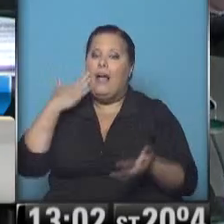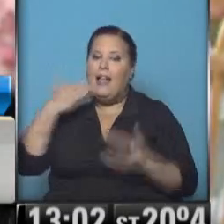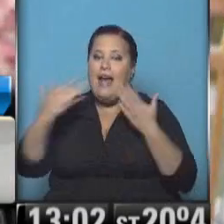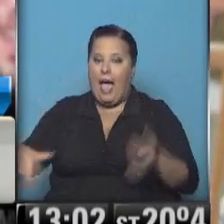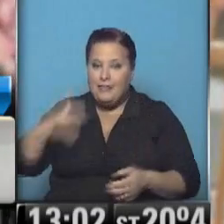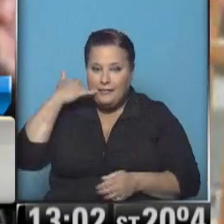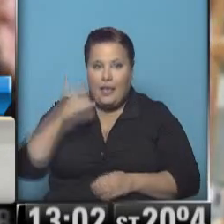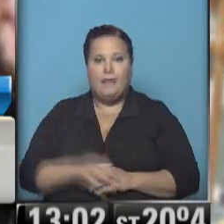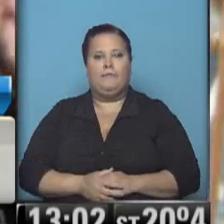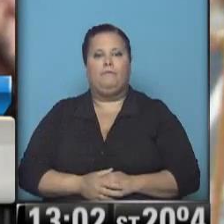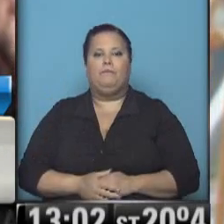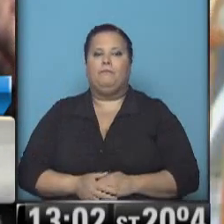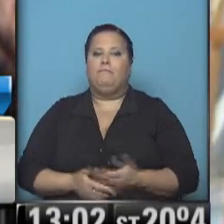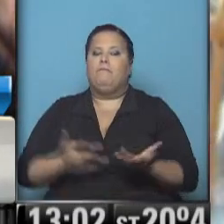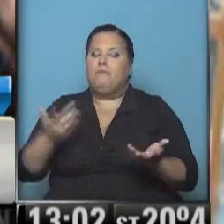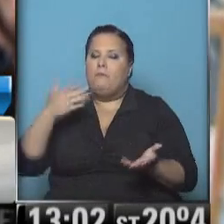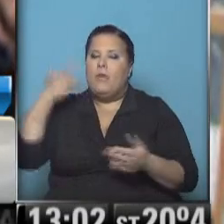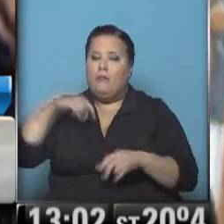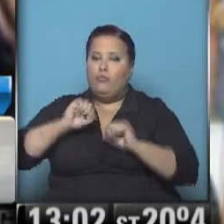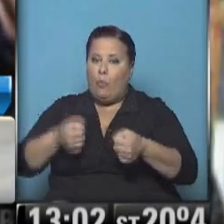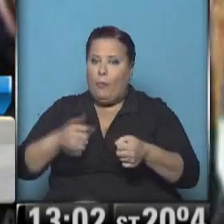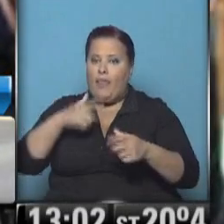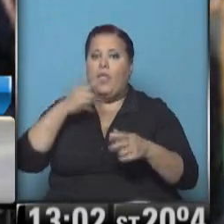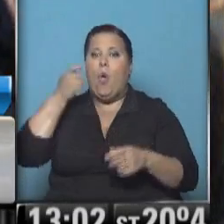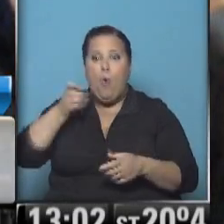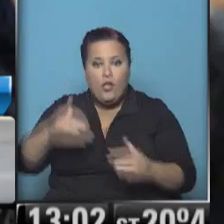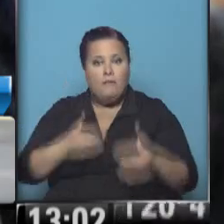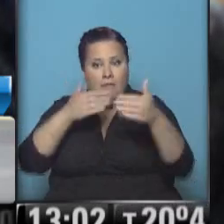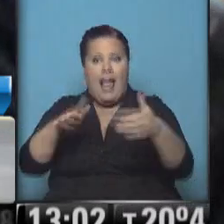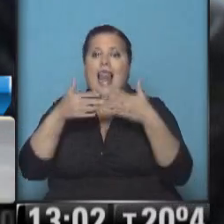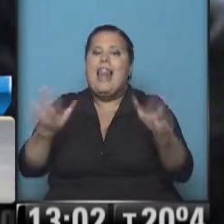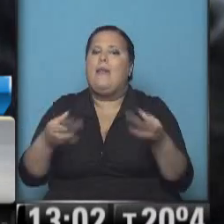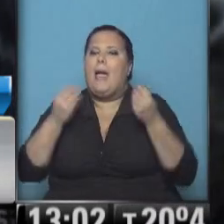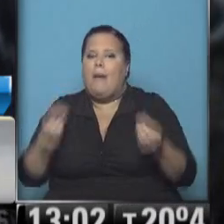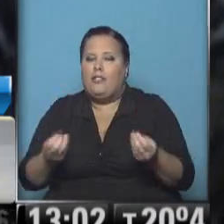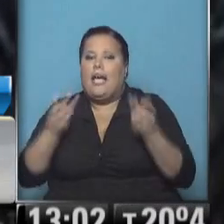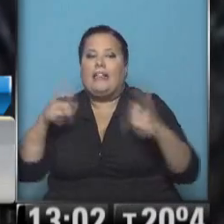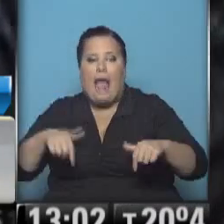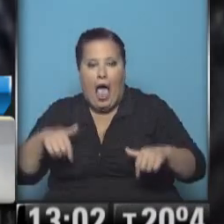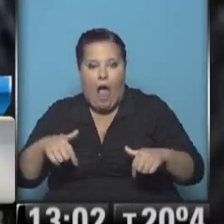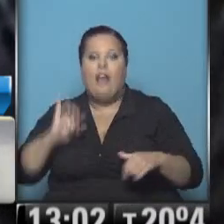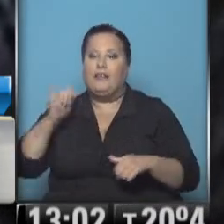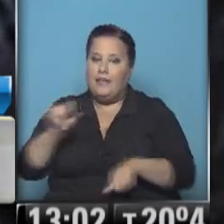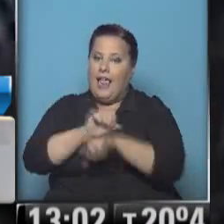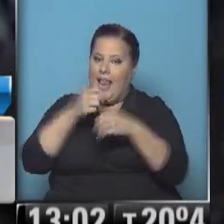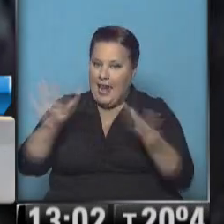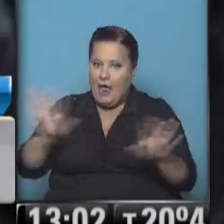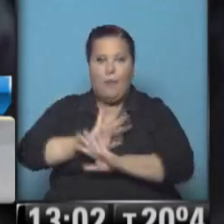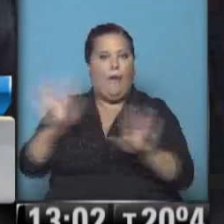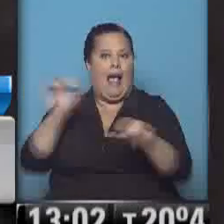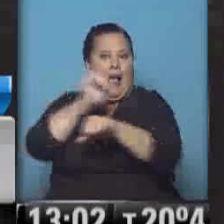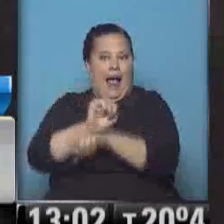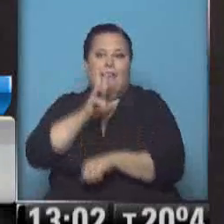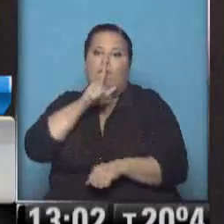por atendernos. En principio se postergó el juicio, ¿podemos decir que lo liberaron? ¿Cuál es su situación? Sí, lo liberaron, no está más en las